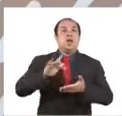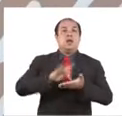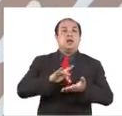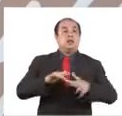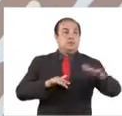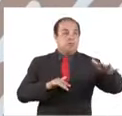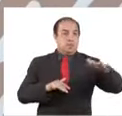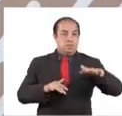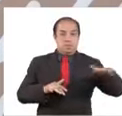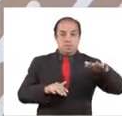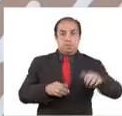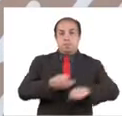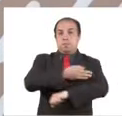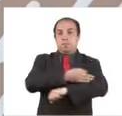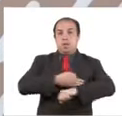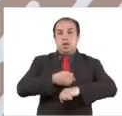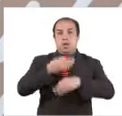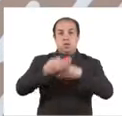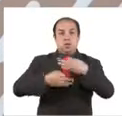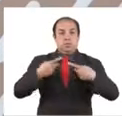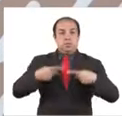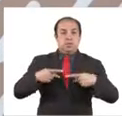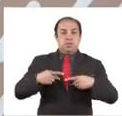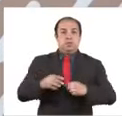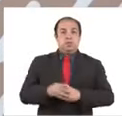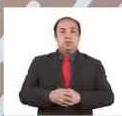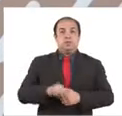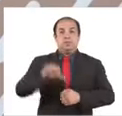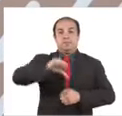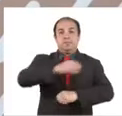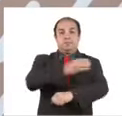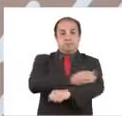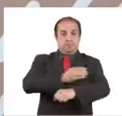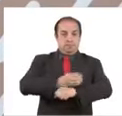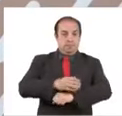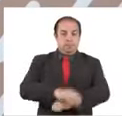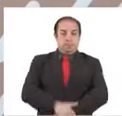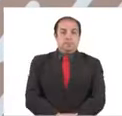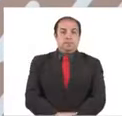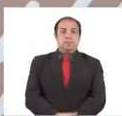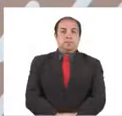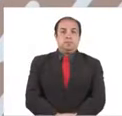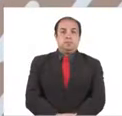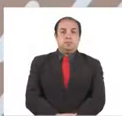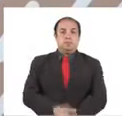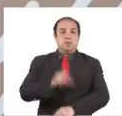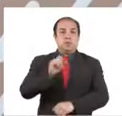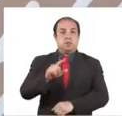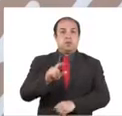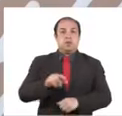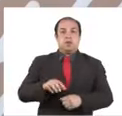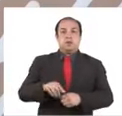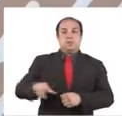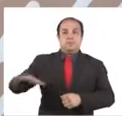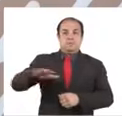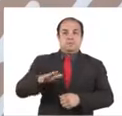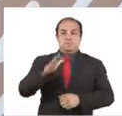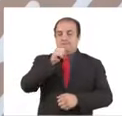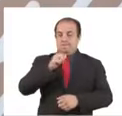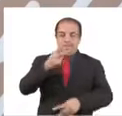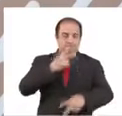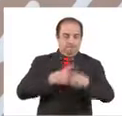familias, a todas estas personas que hoy nos acompañan y también a aquellos que hoy no pueden